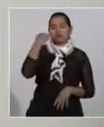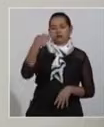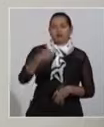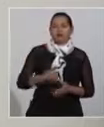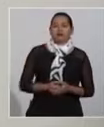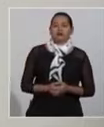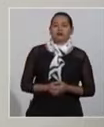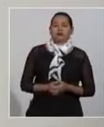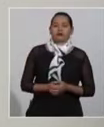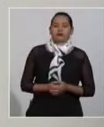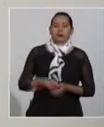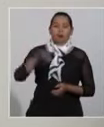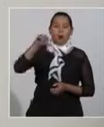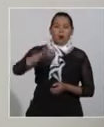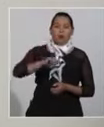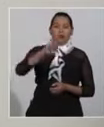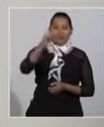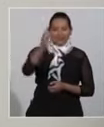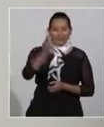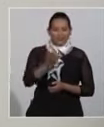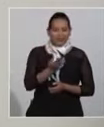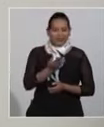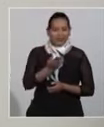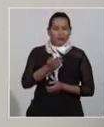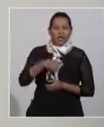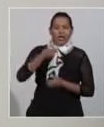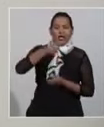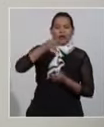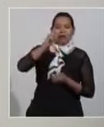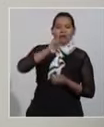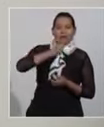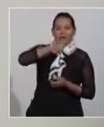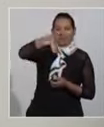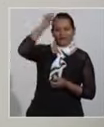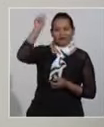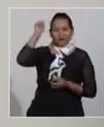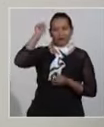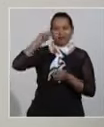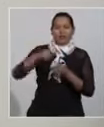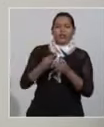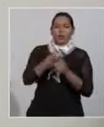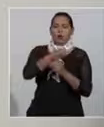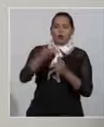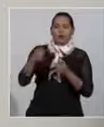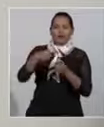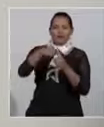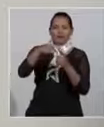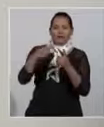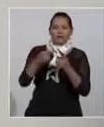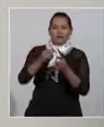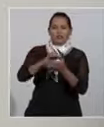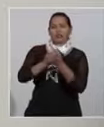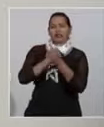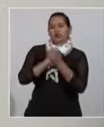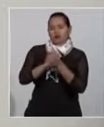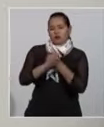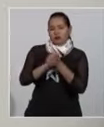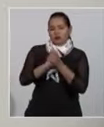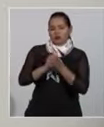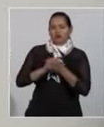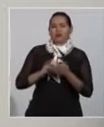noche a la candidata y a los candidatos en el orden de ubicación en el que fueron